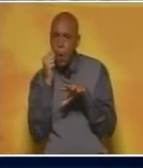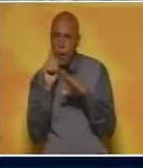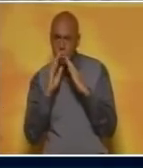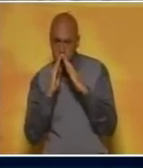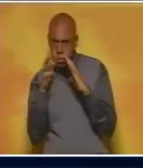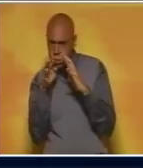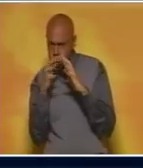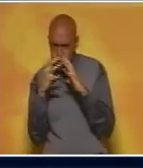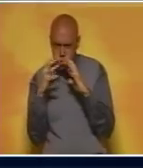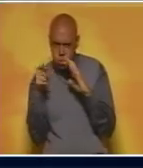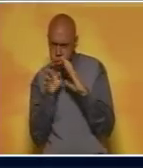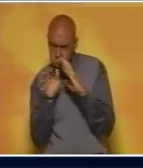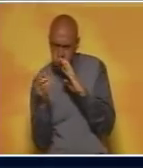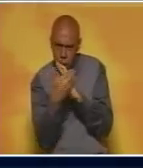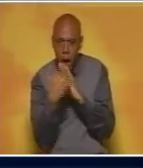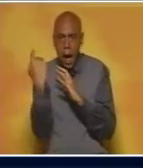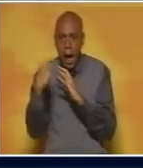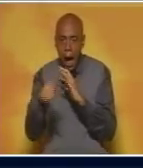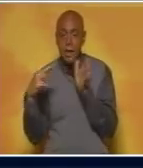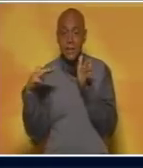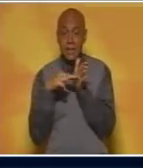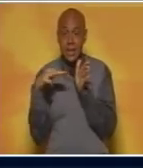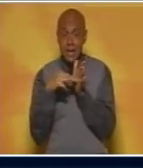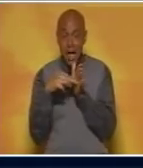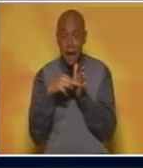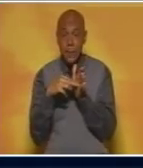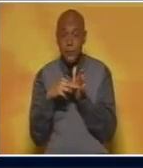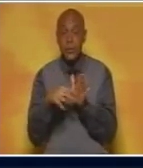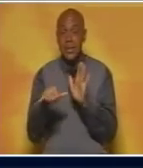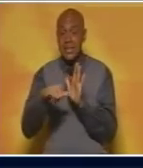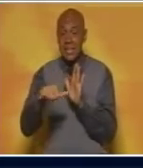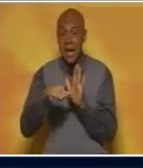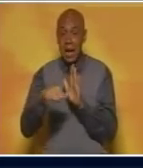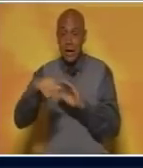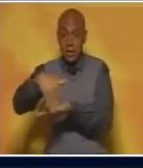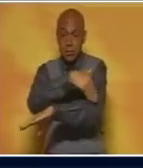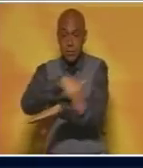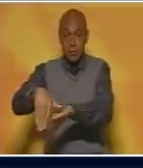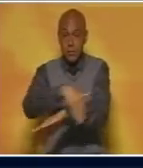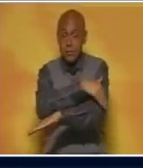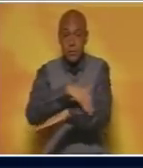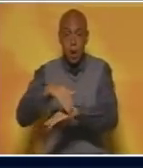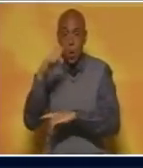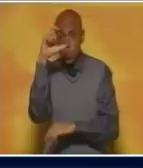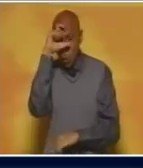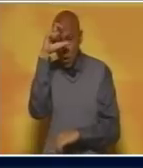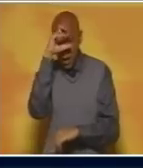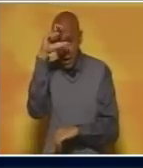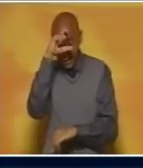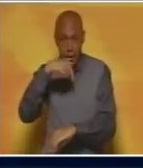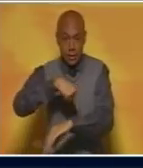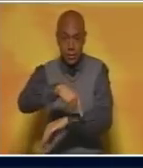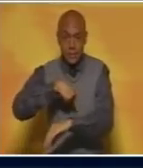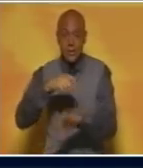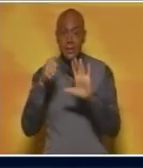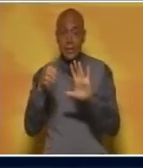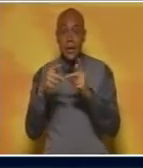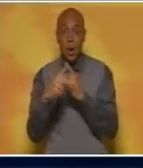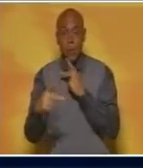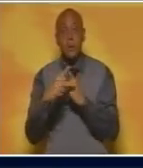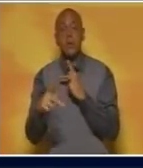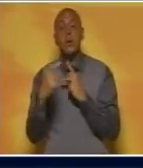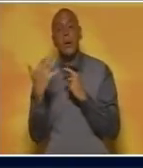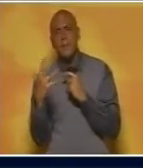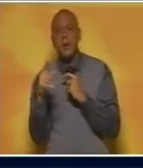situada en una localidad siria a 6 kilómetros de la frontera turca. El general Kenneth McKenzie Jr. también reveló los restos